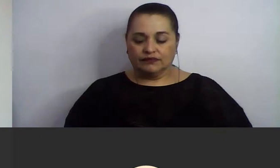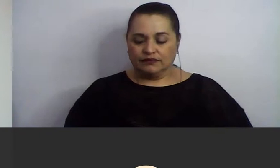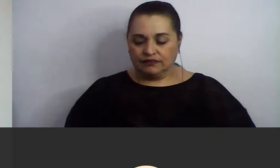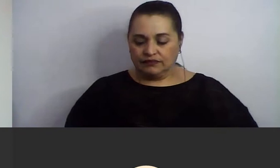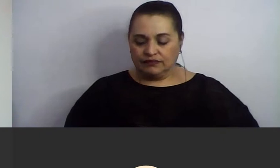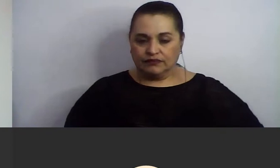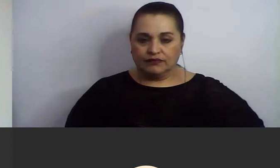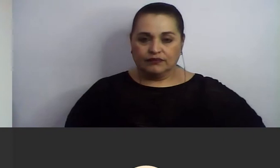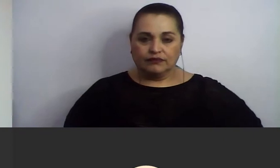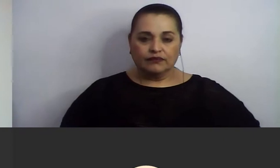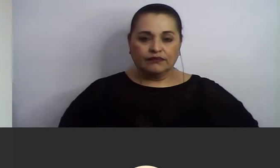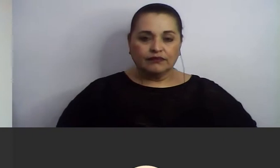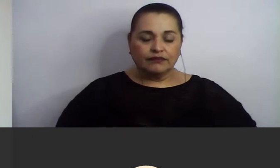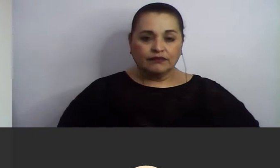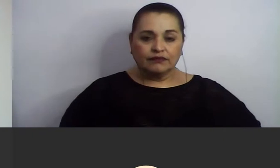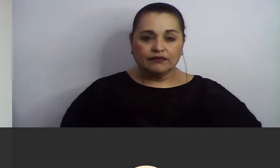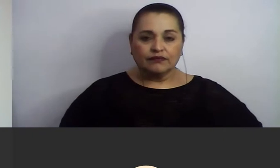Gracias.